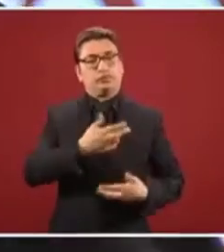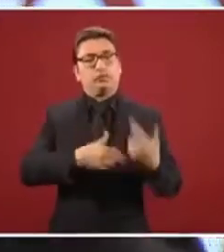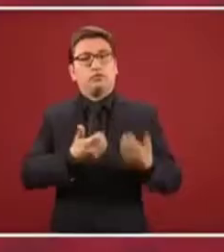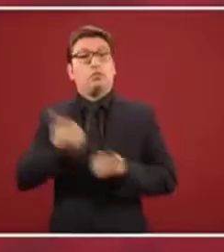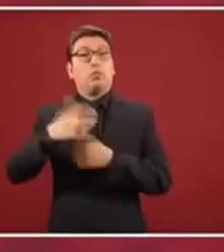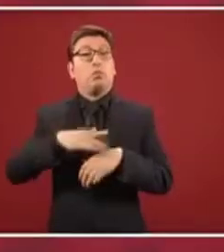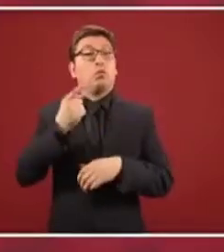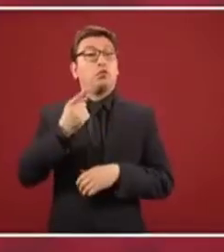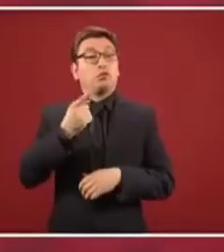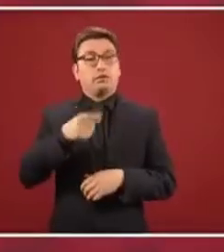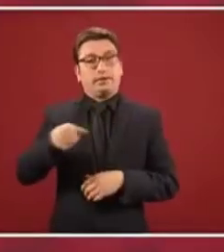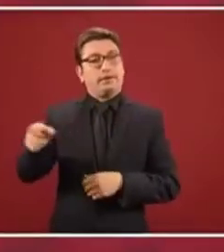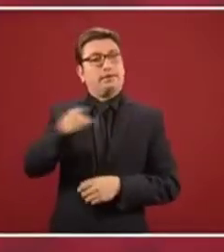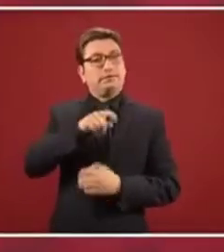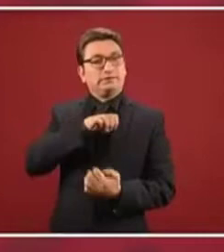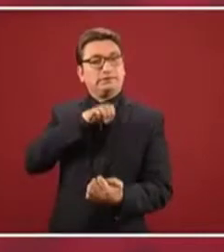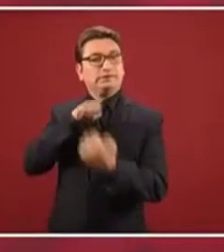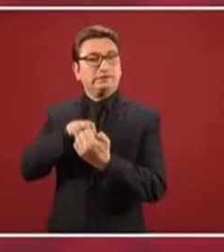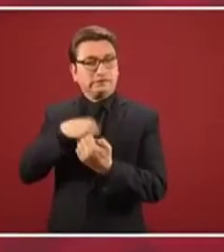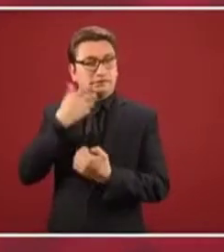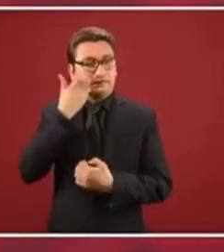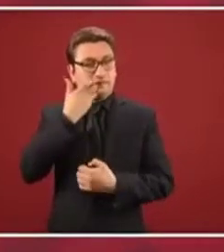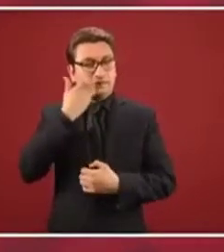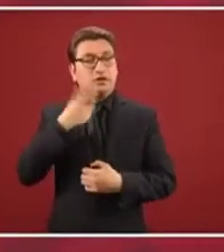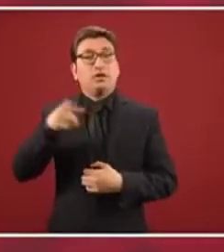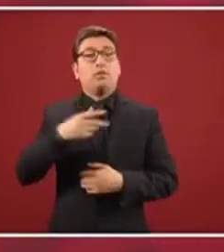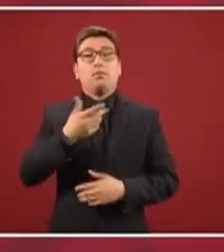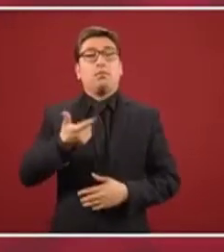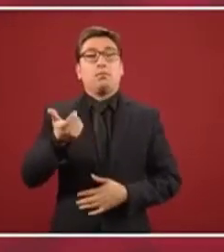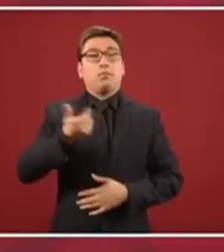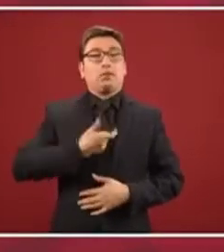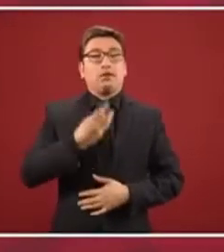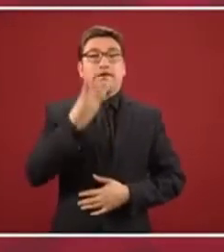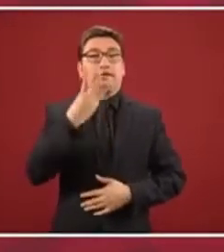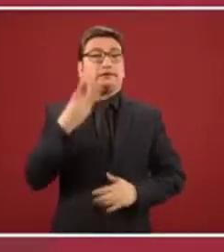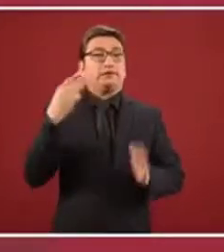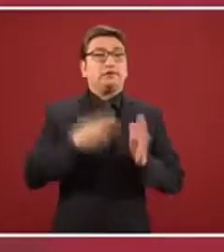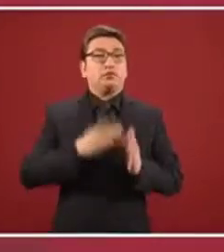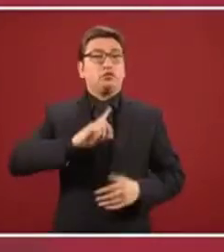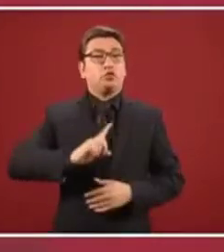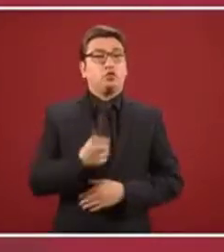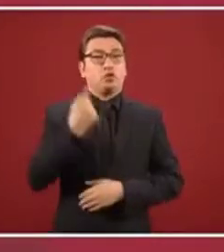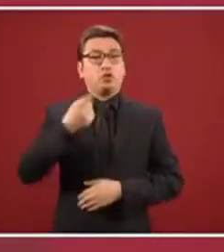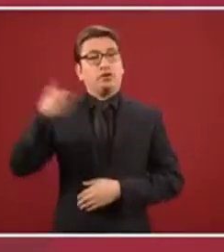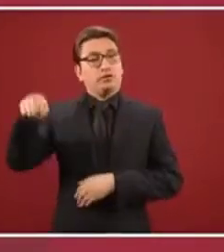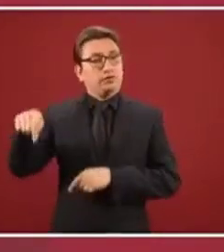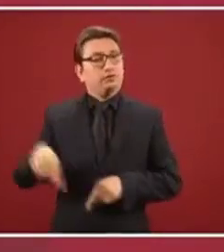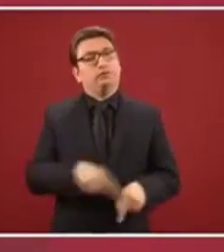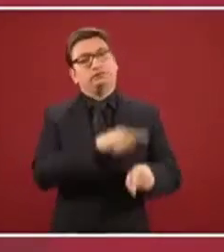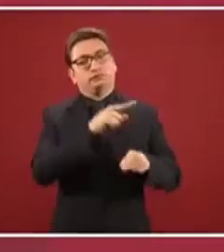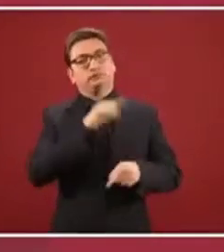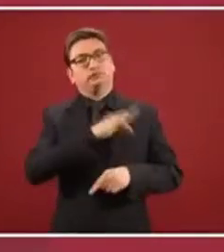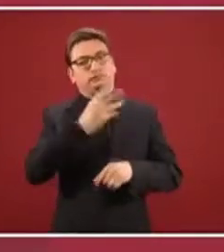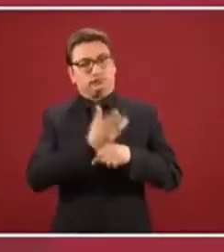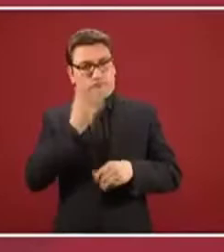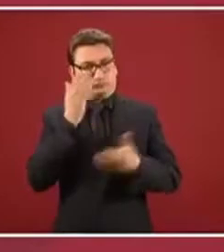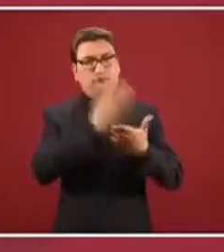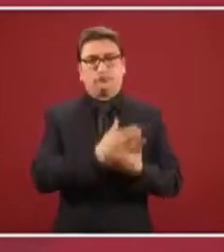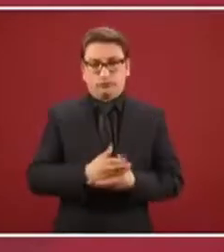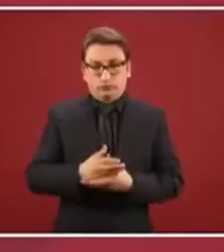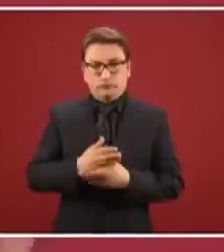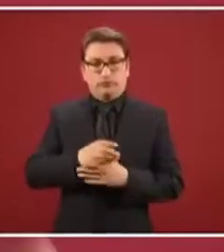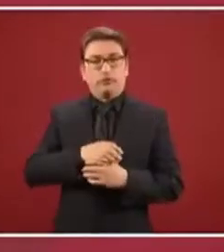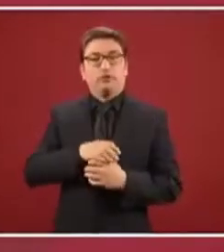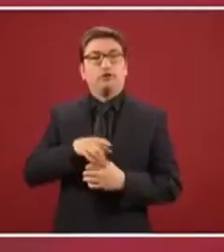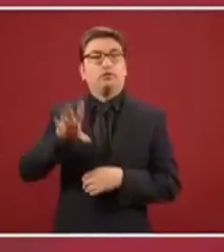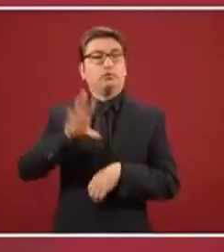engañan. Dicen, págame $3,000 y te paso a Estados Unidos y te doy asilo. Es decir, te doy permiso